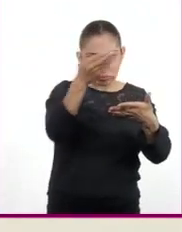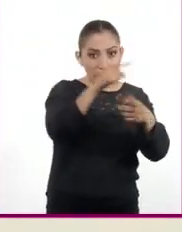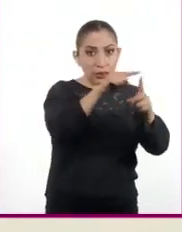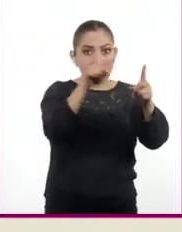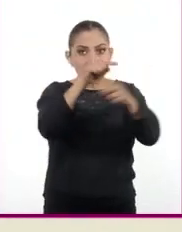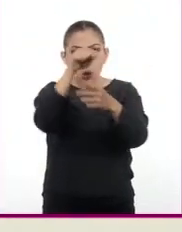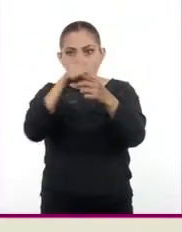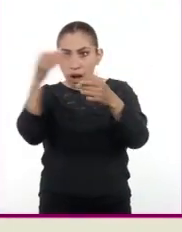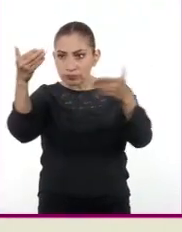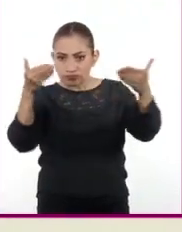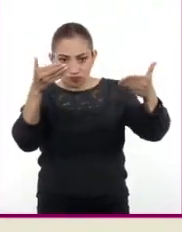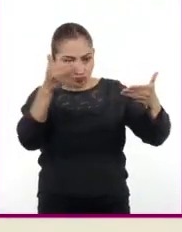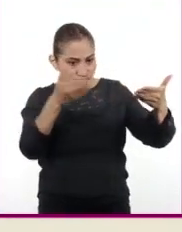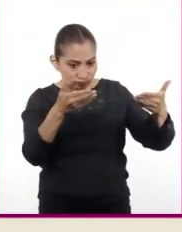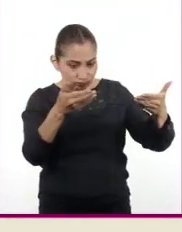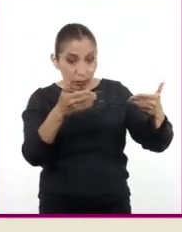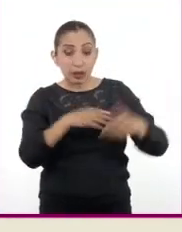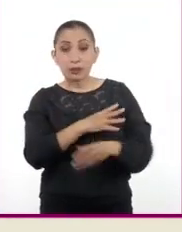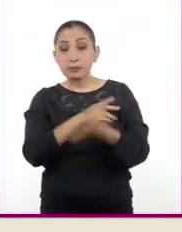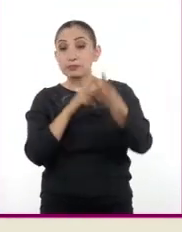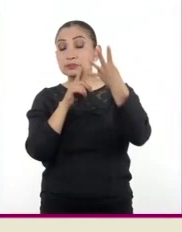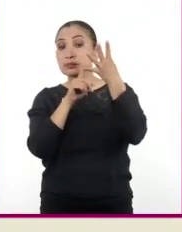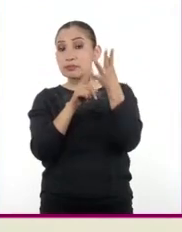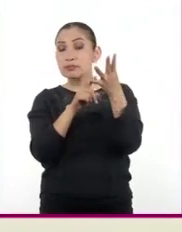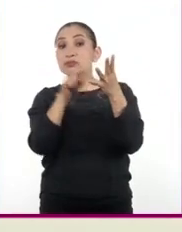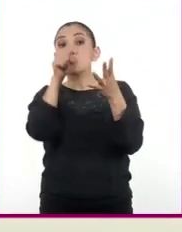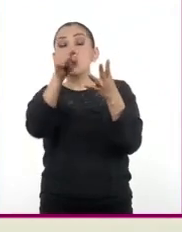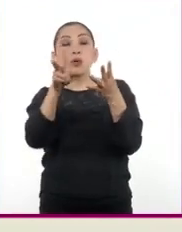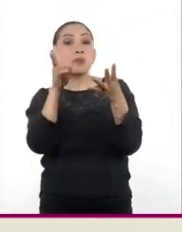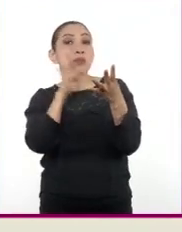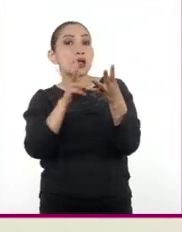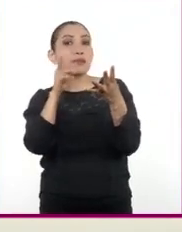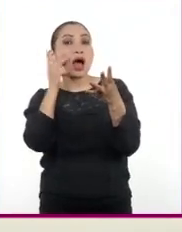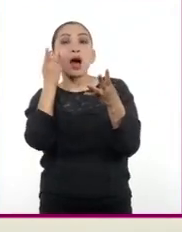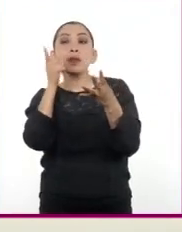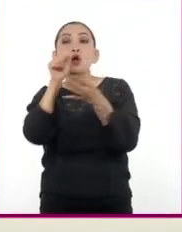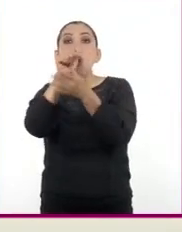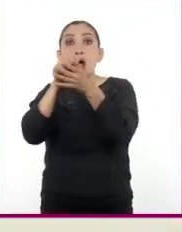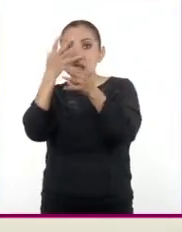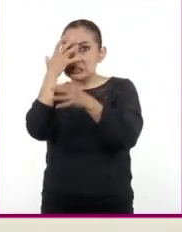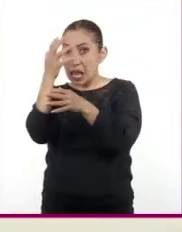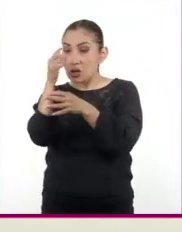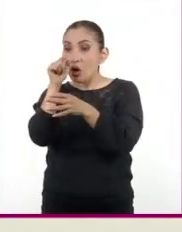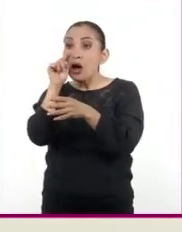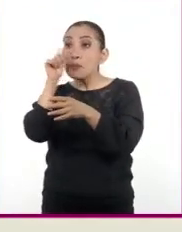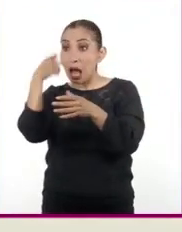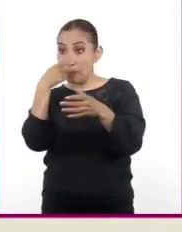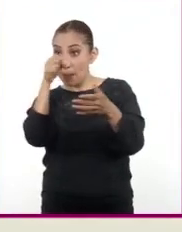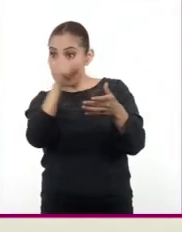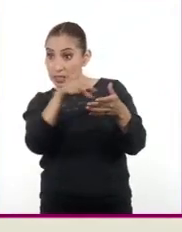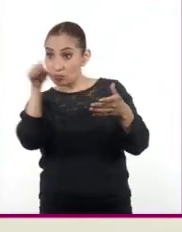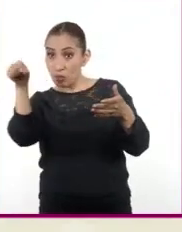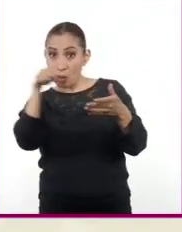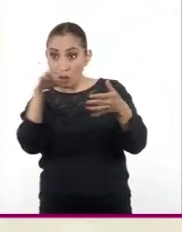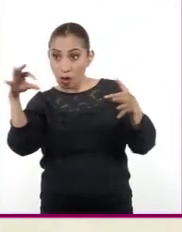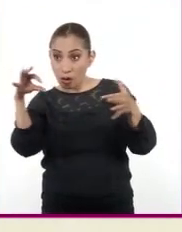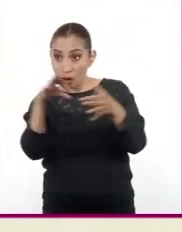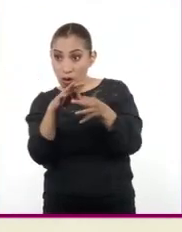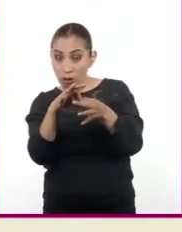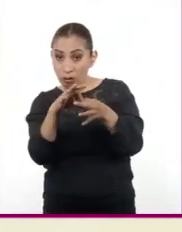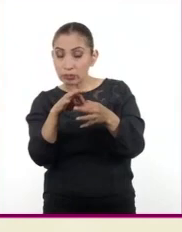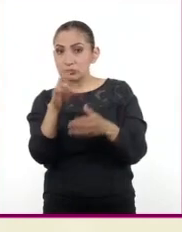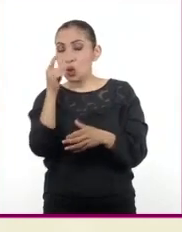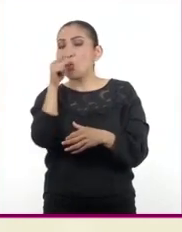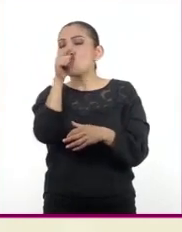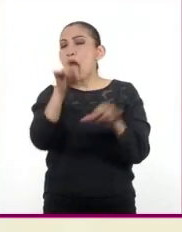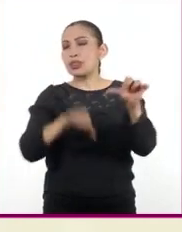diferentes fuentes. Y 4. Verifiquen medios confiables que han abordado la información. Les